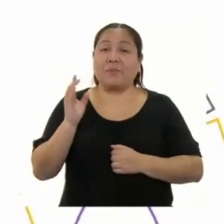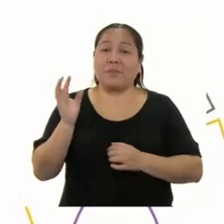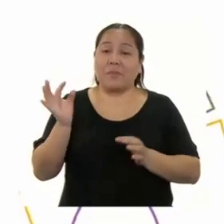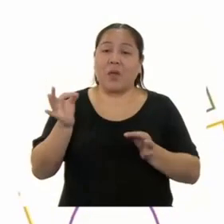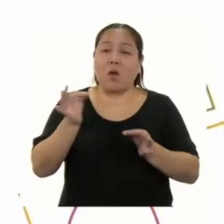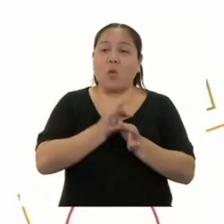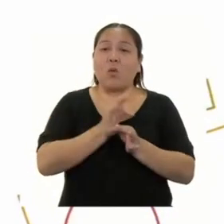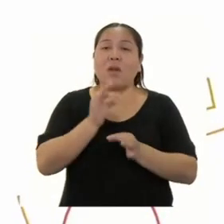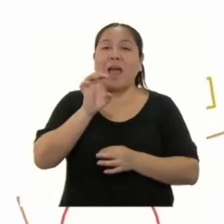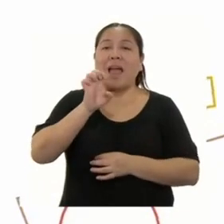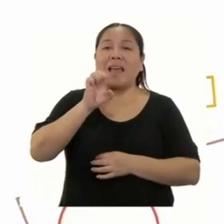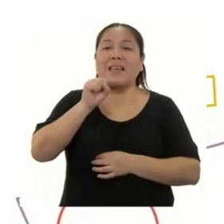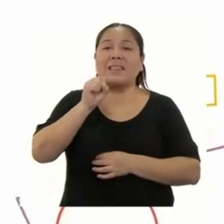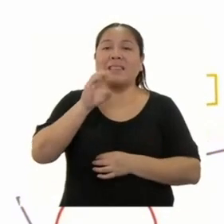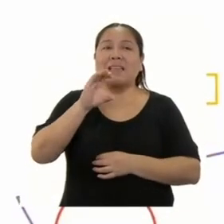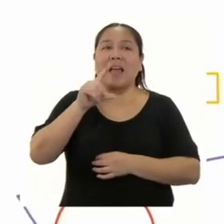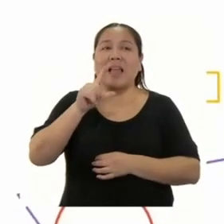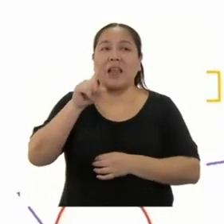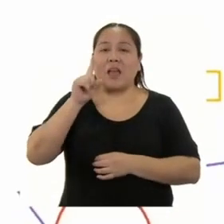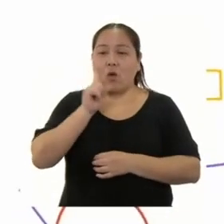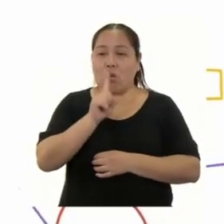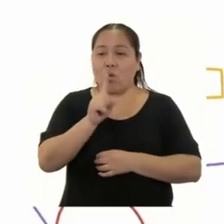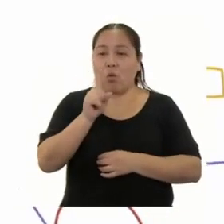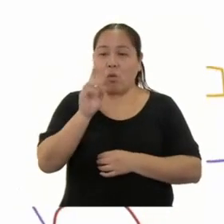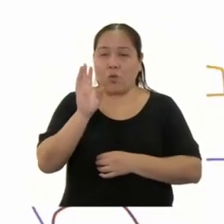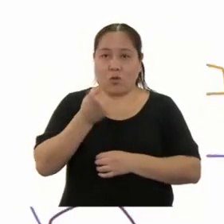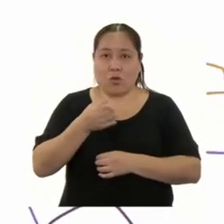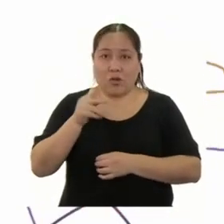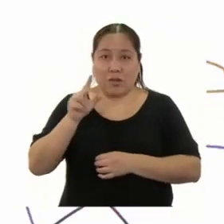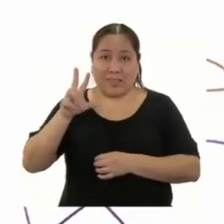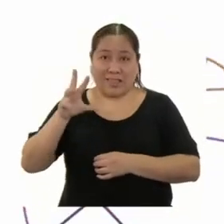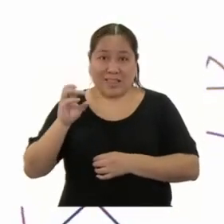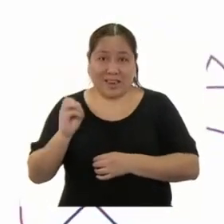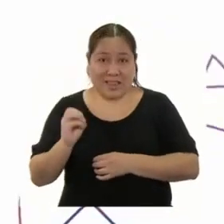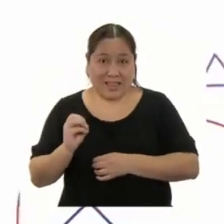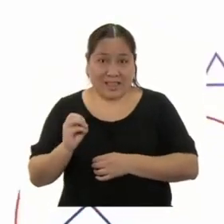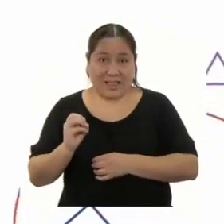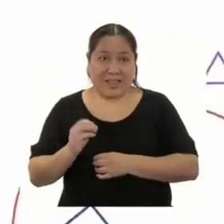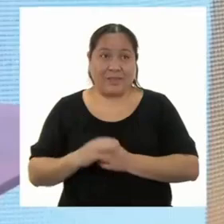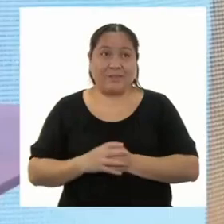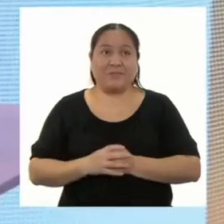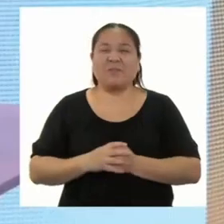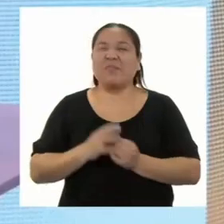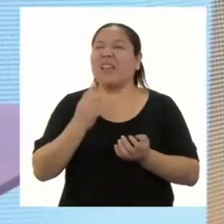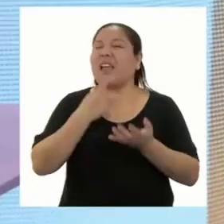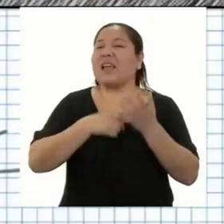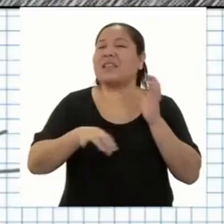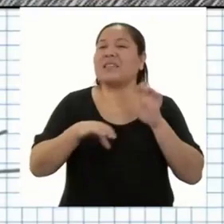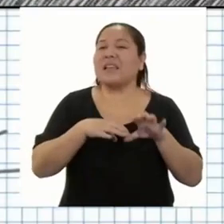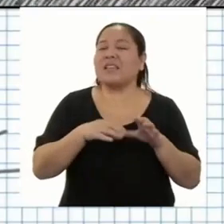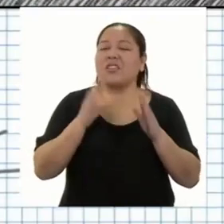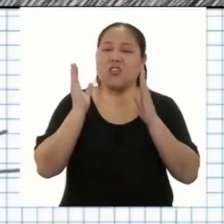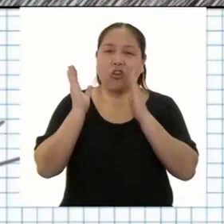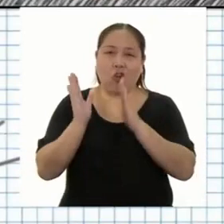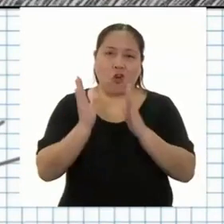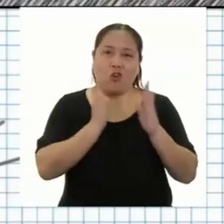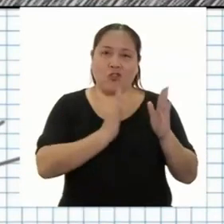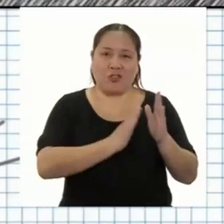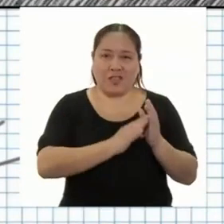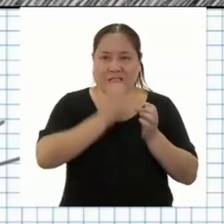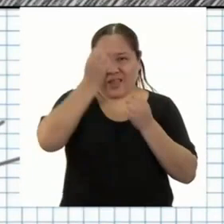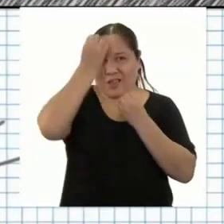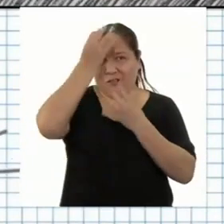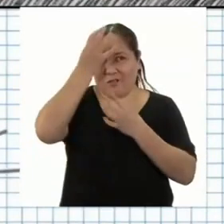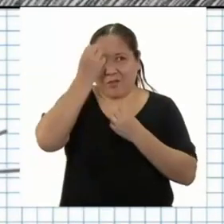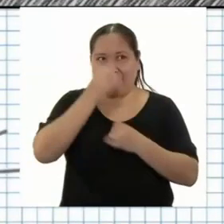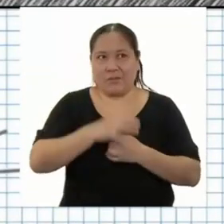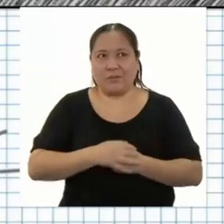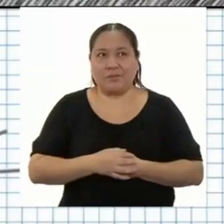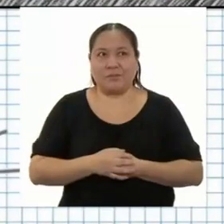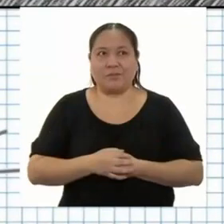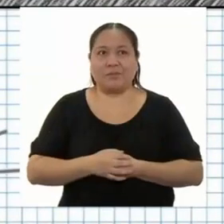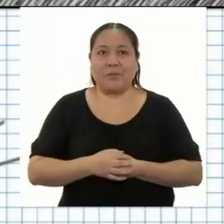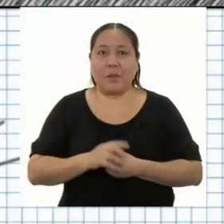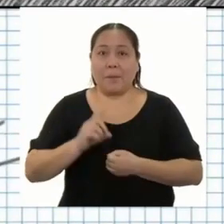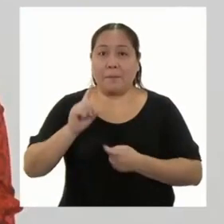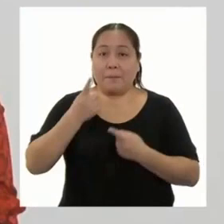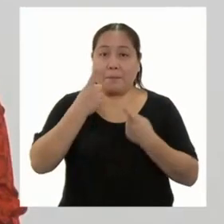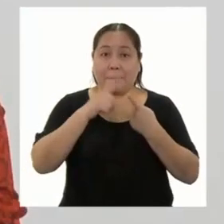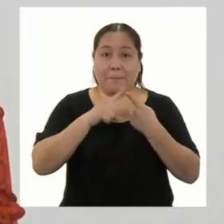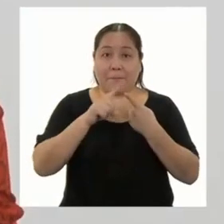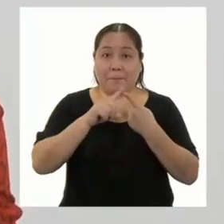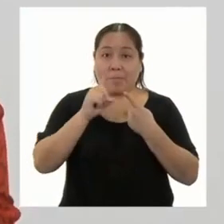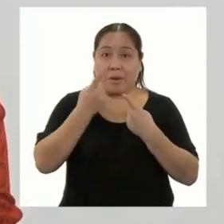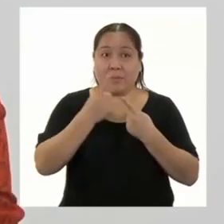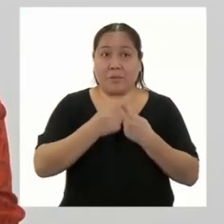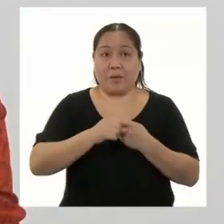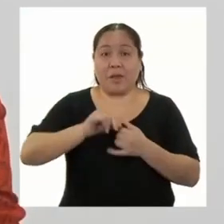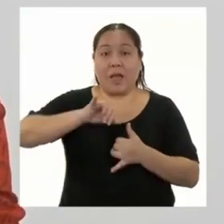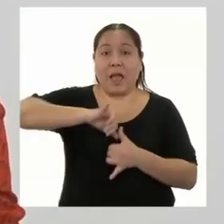1:30, antes de resolver, ¿qué se hace? Se ordenan los datos. Muy bien. Primer dato,